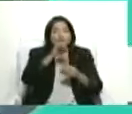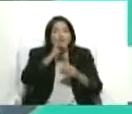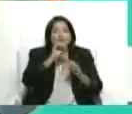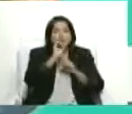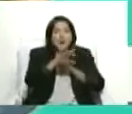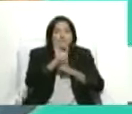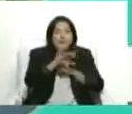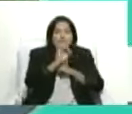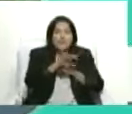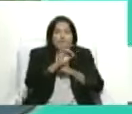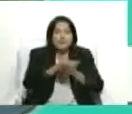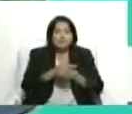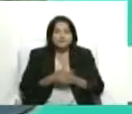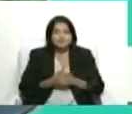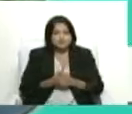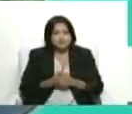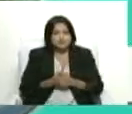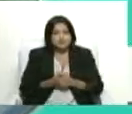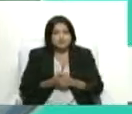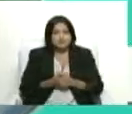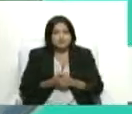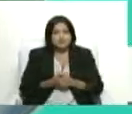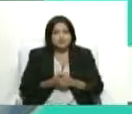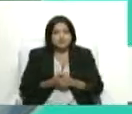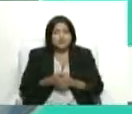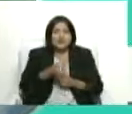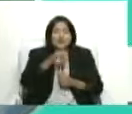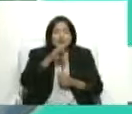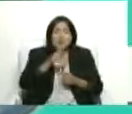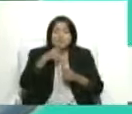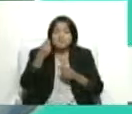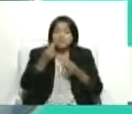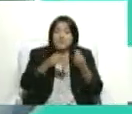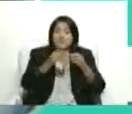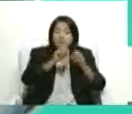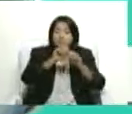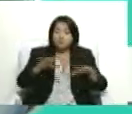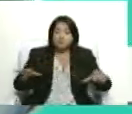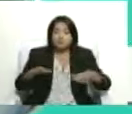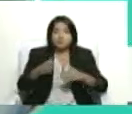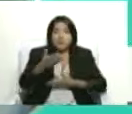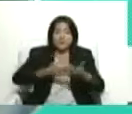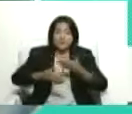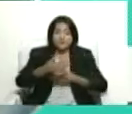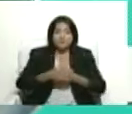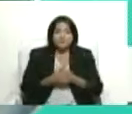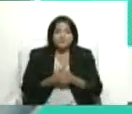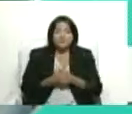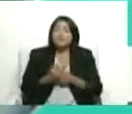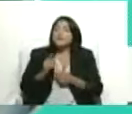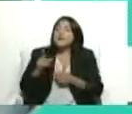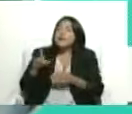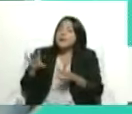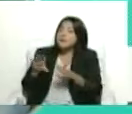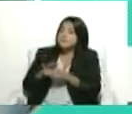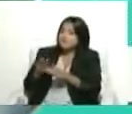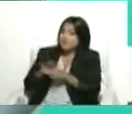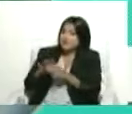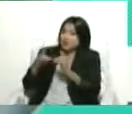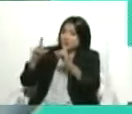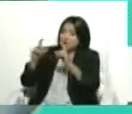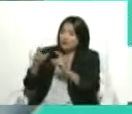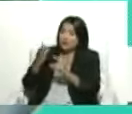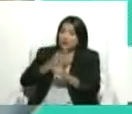de la campaña para que las que quieran multiplicar. Por cierto, hablando de la unidad, ahí el día martes me tomé una foto con